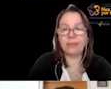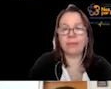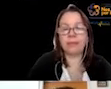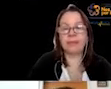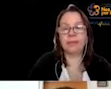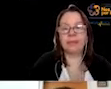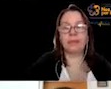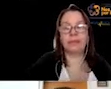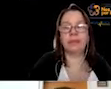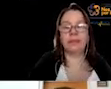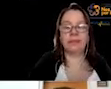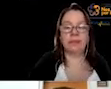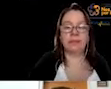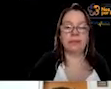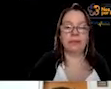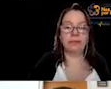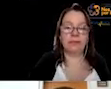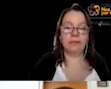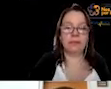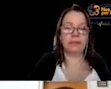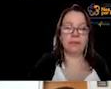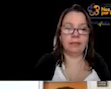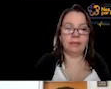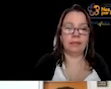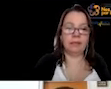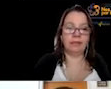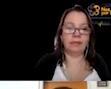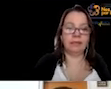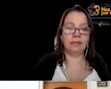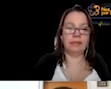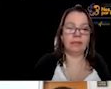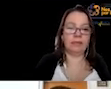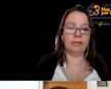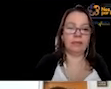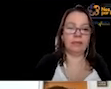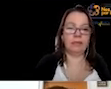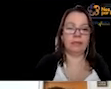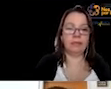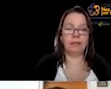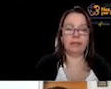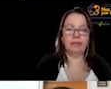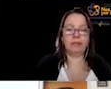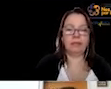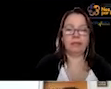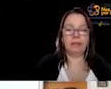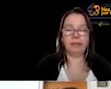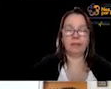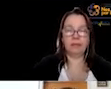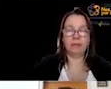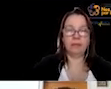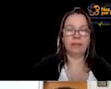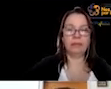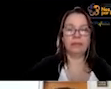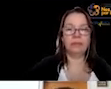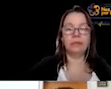vidas, y el exceso de sal también, más allá de lo que es el aumento de la presión alta, la hipertensión, él